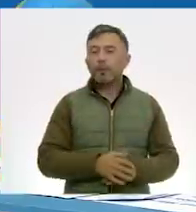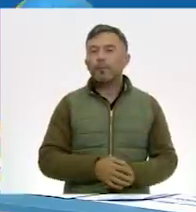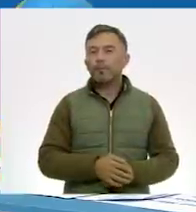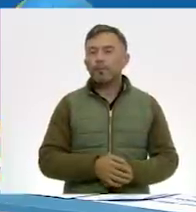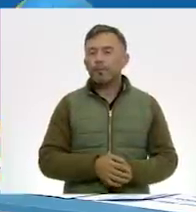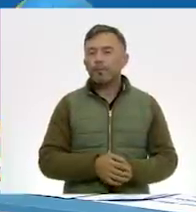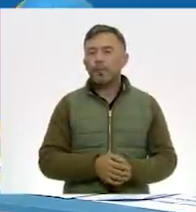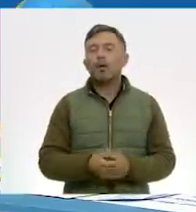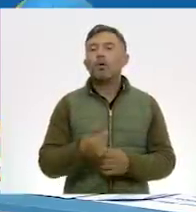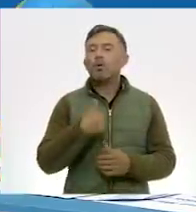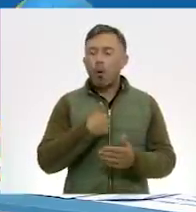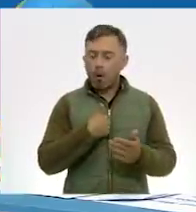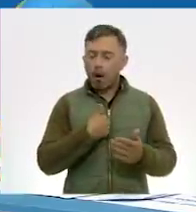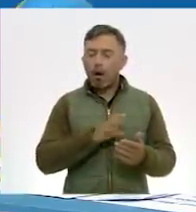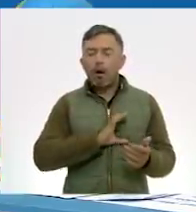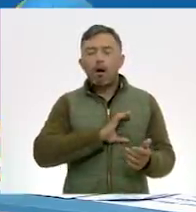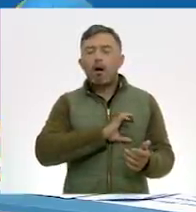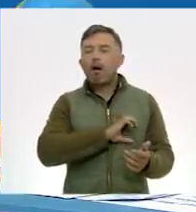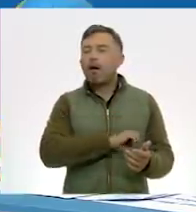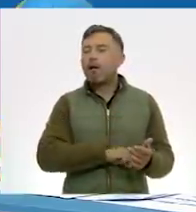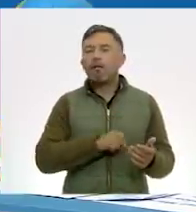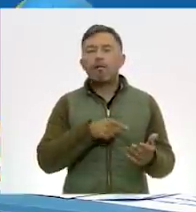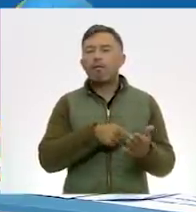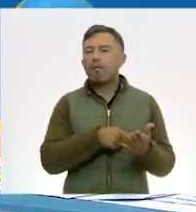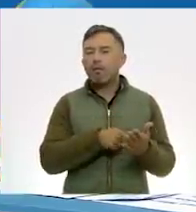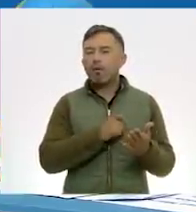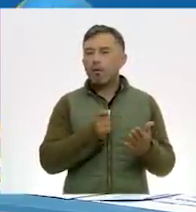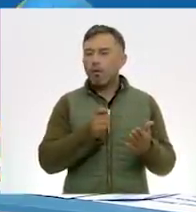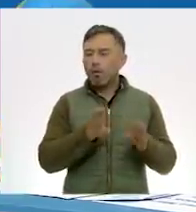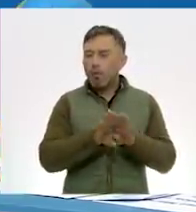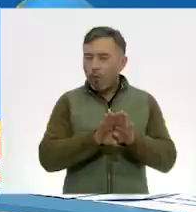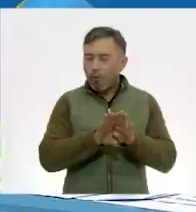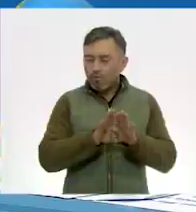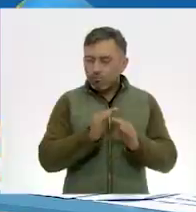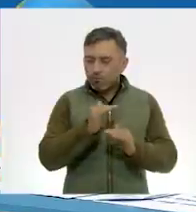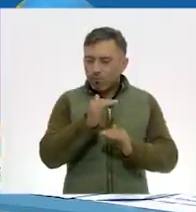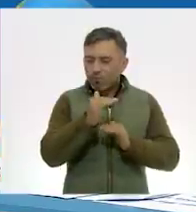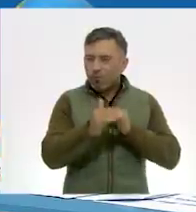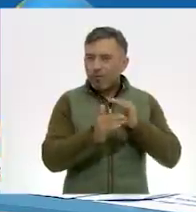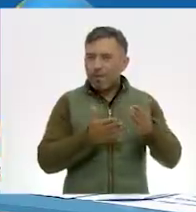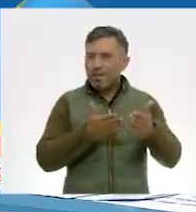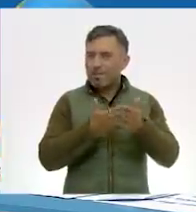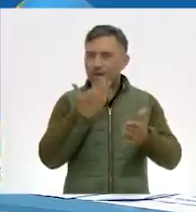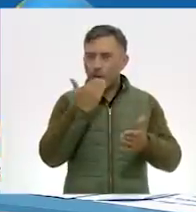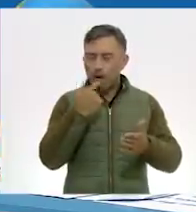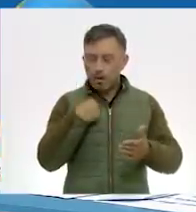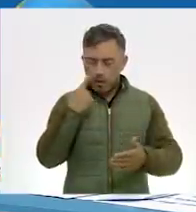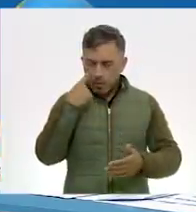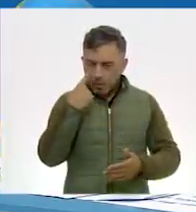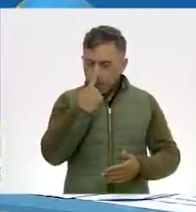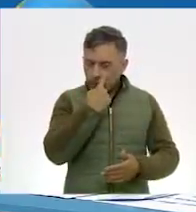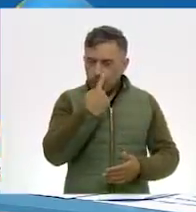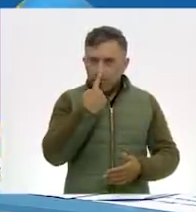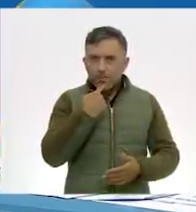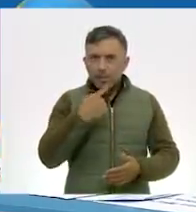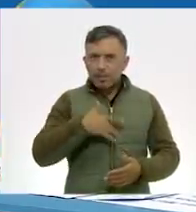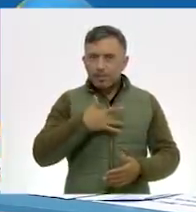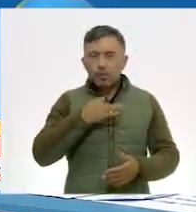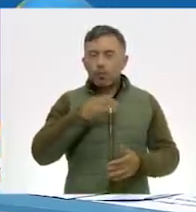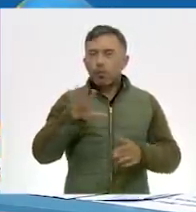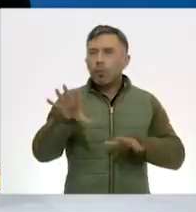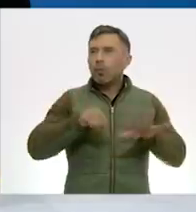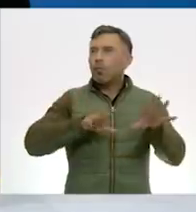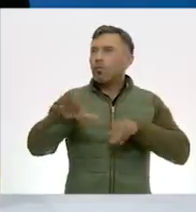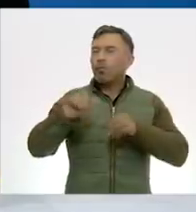mi predilección sin duda por el ascendiente sin límites que sobre todos mis sentidos ejercía la